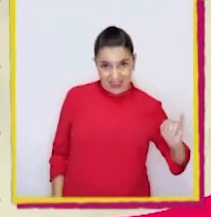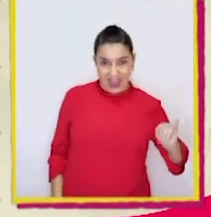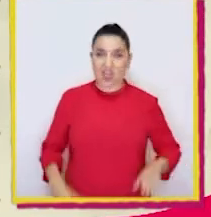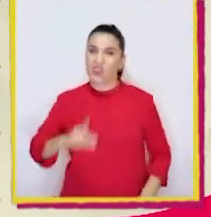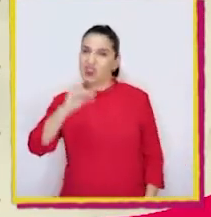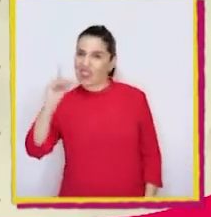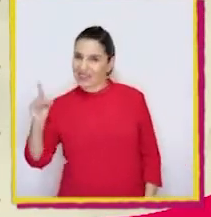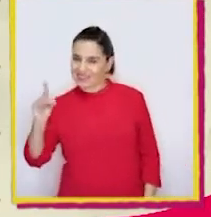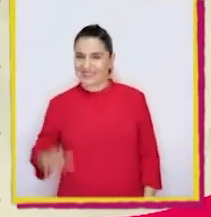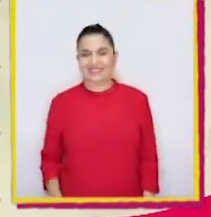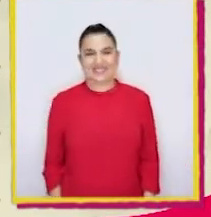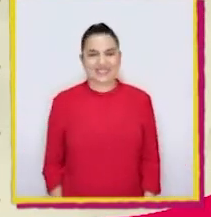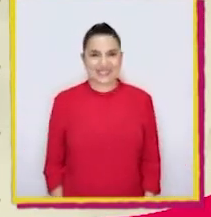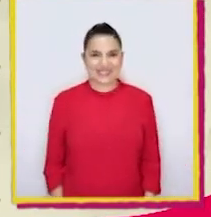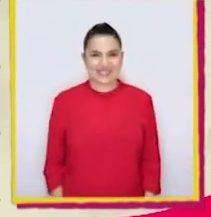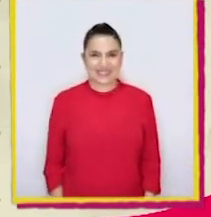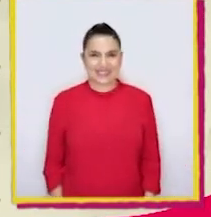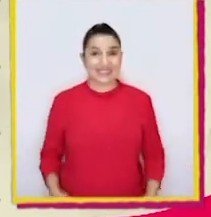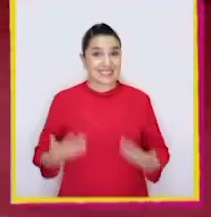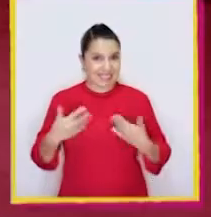izquierda y derecha.